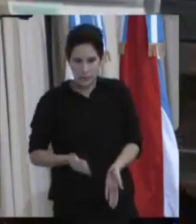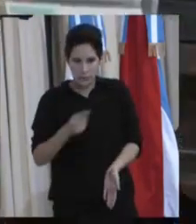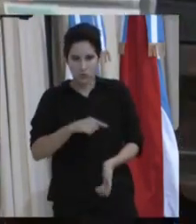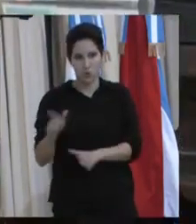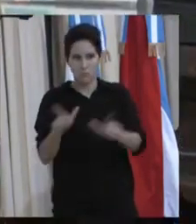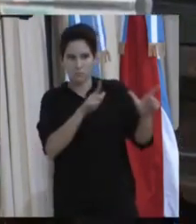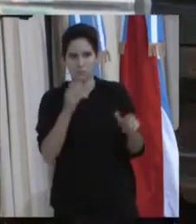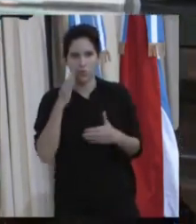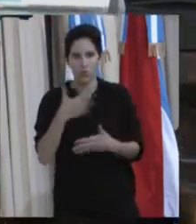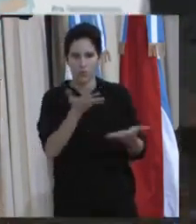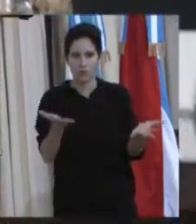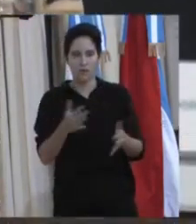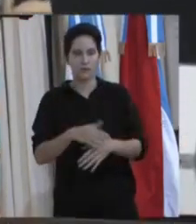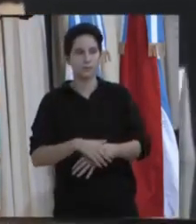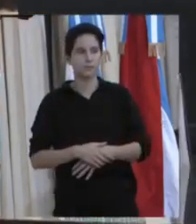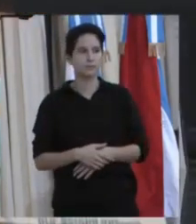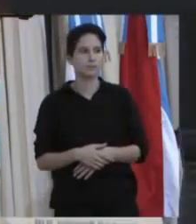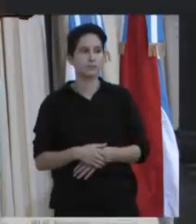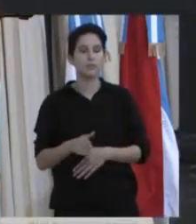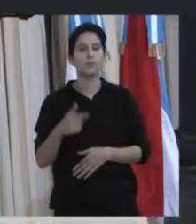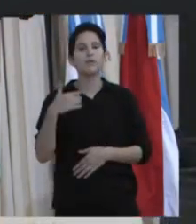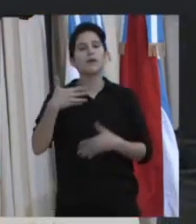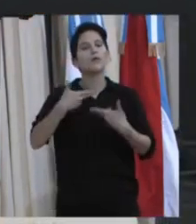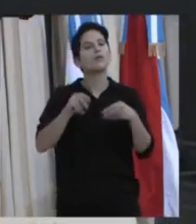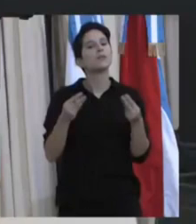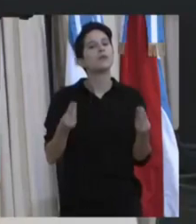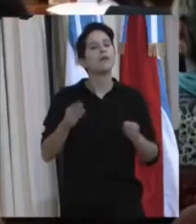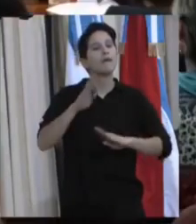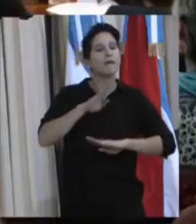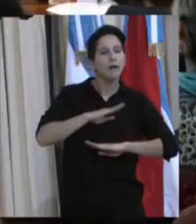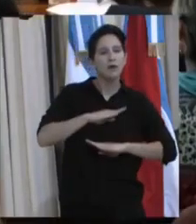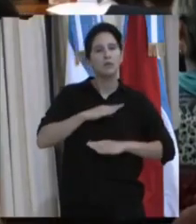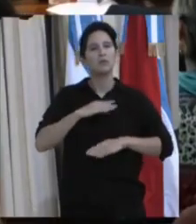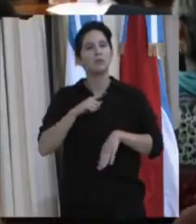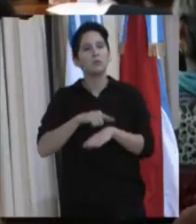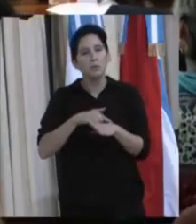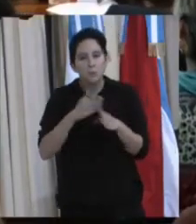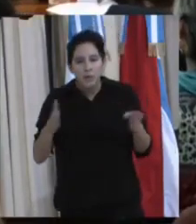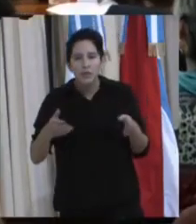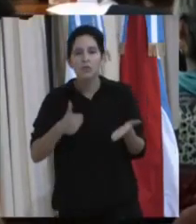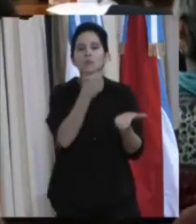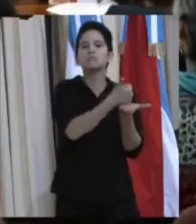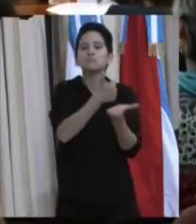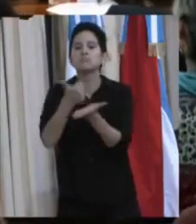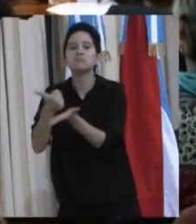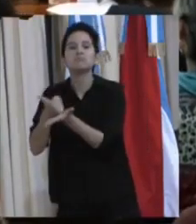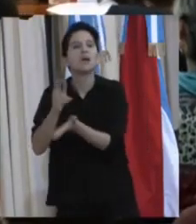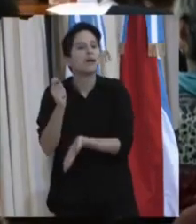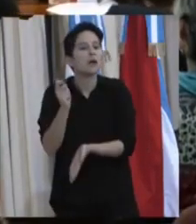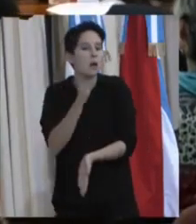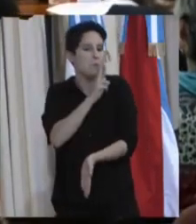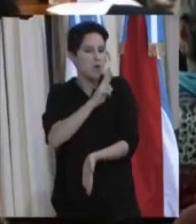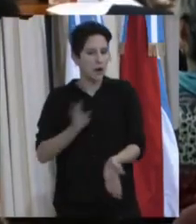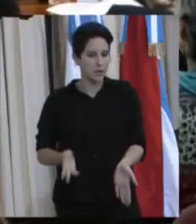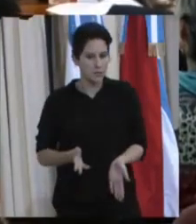traía. Pero sin embargo, encontramos actos y eventos que las tienen como protagonistas o que las